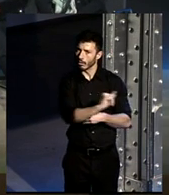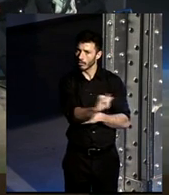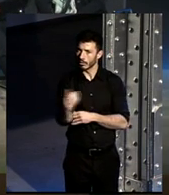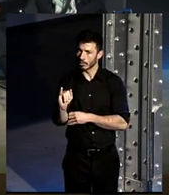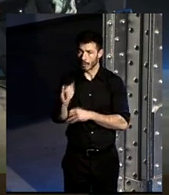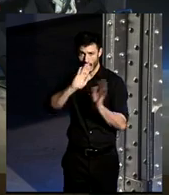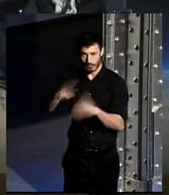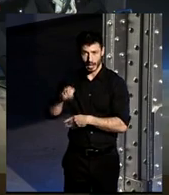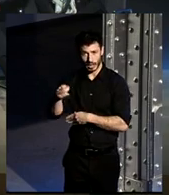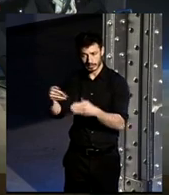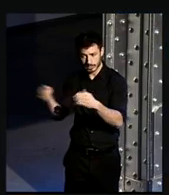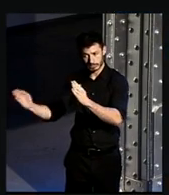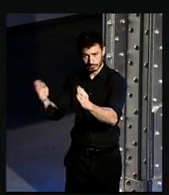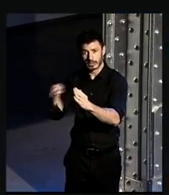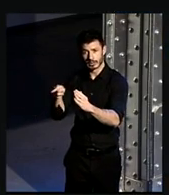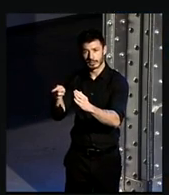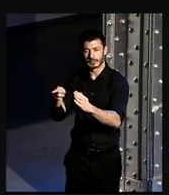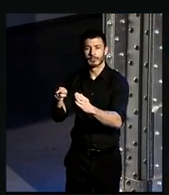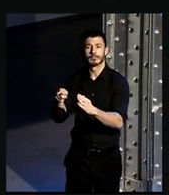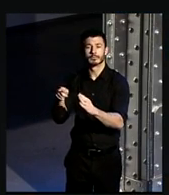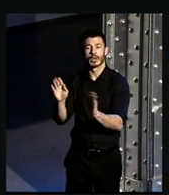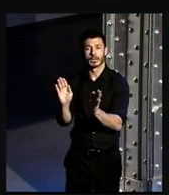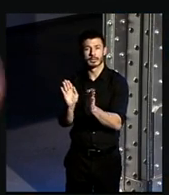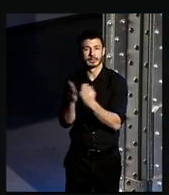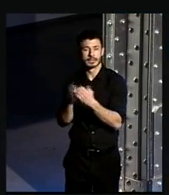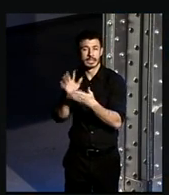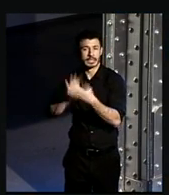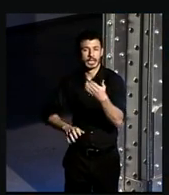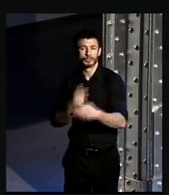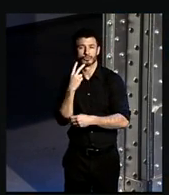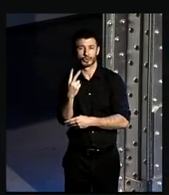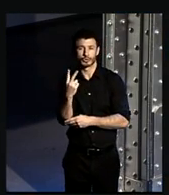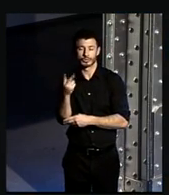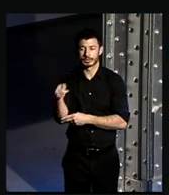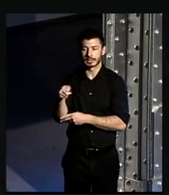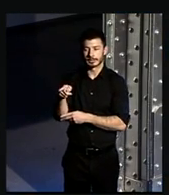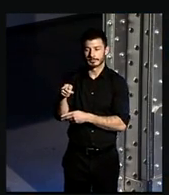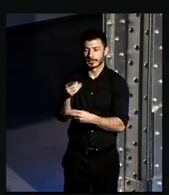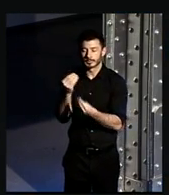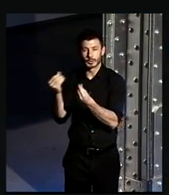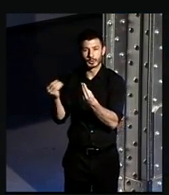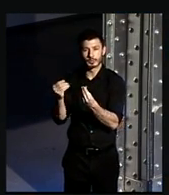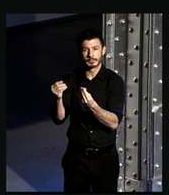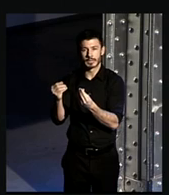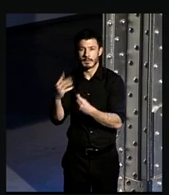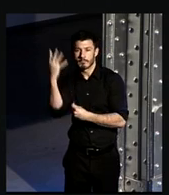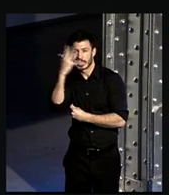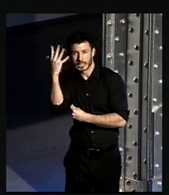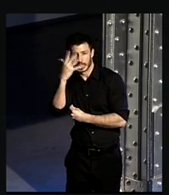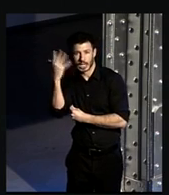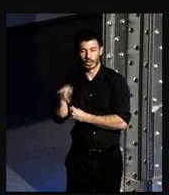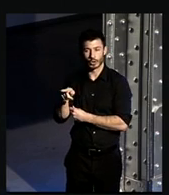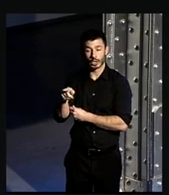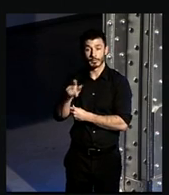sección, que son esos dos relatos, siempre envueltos con un cierto halo del misterio, que Julio Verne escribió